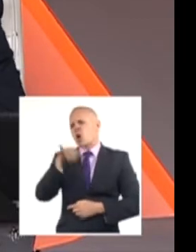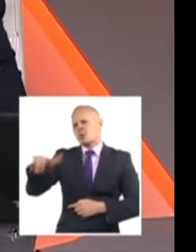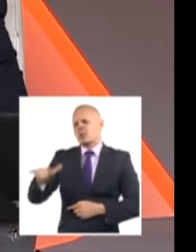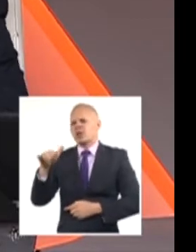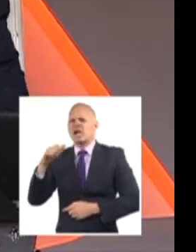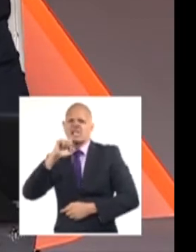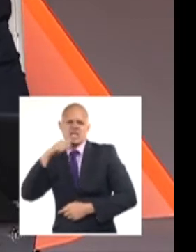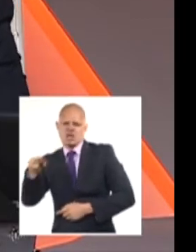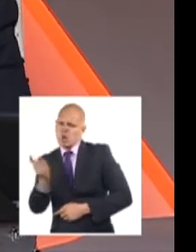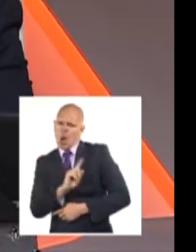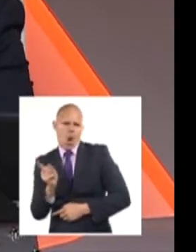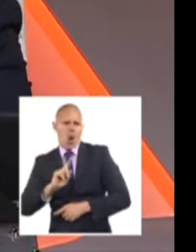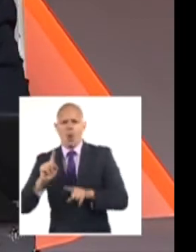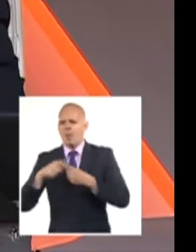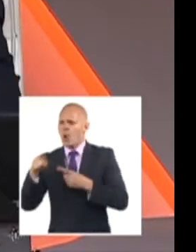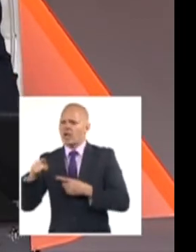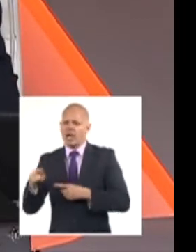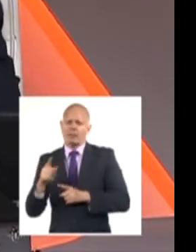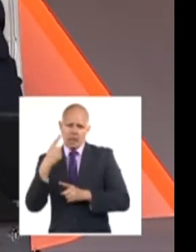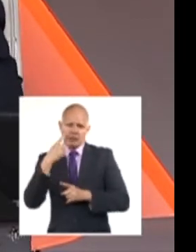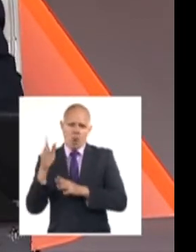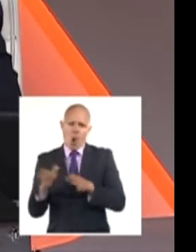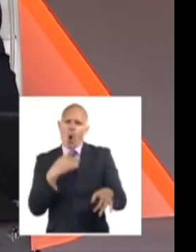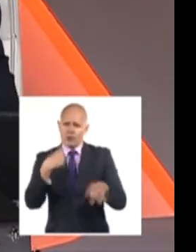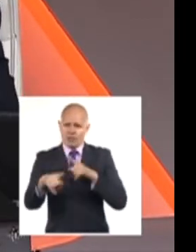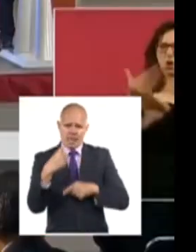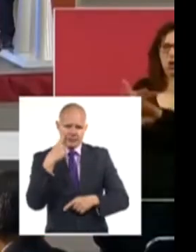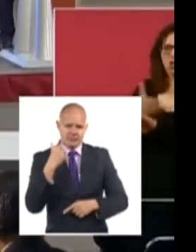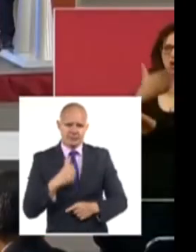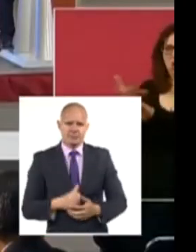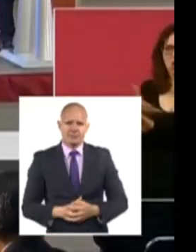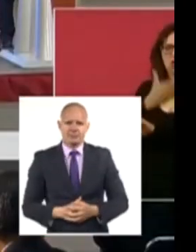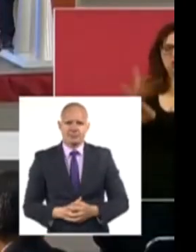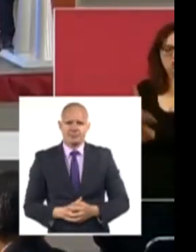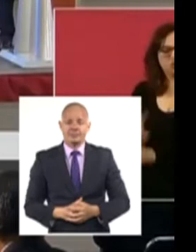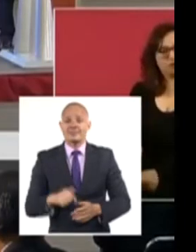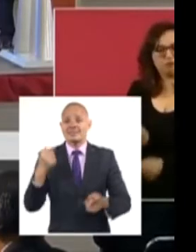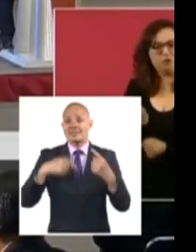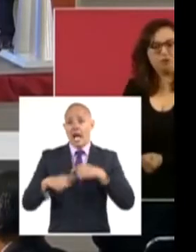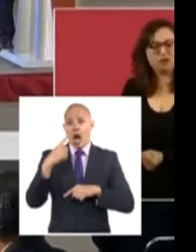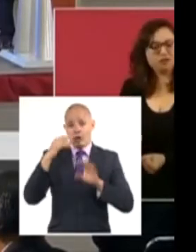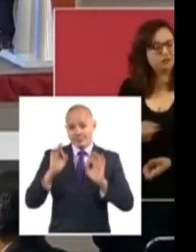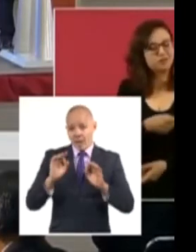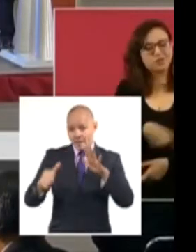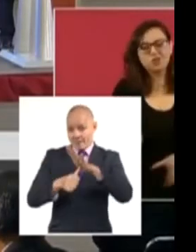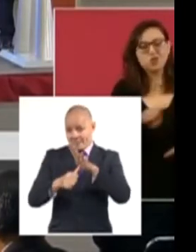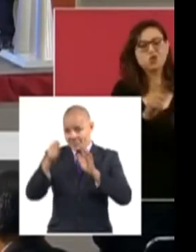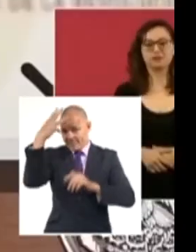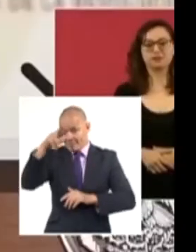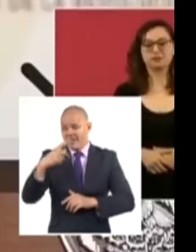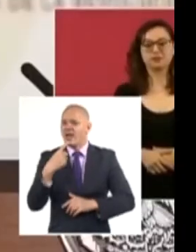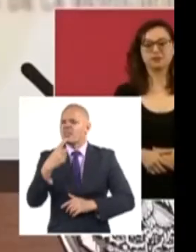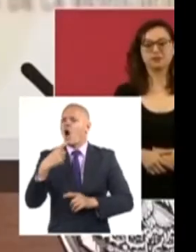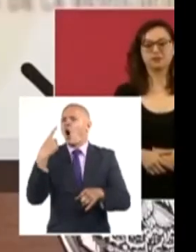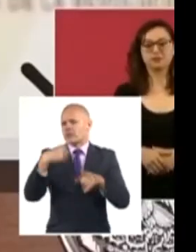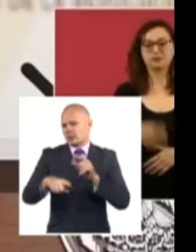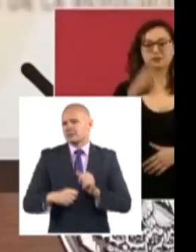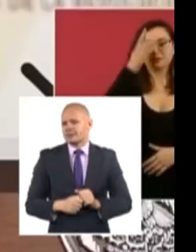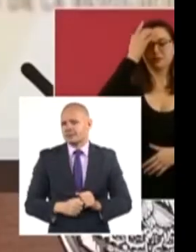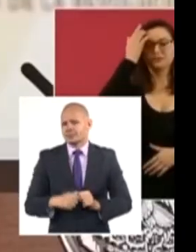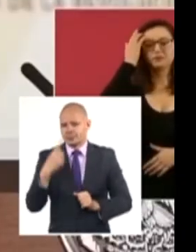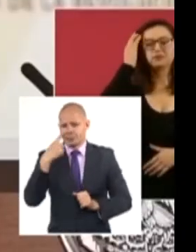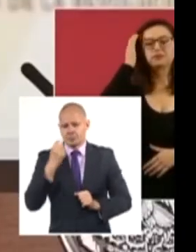criterios sobre lo que sucede ahí escuchemos por un instante voy a